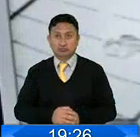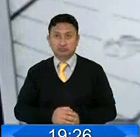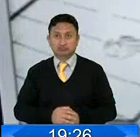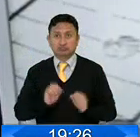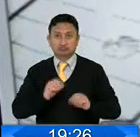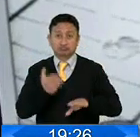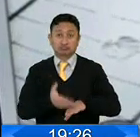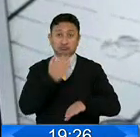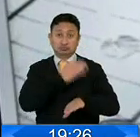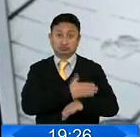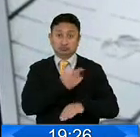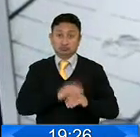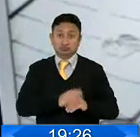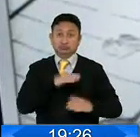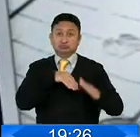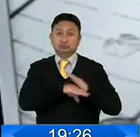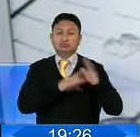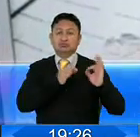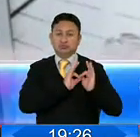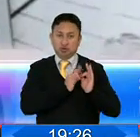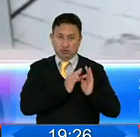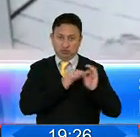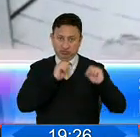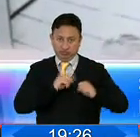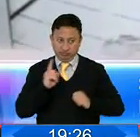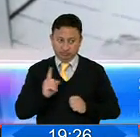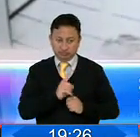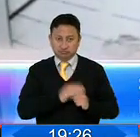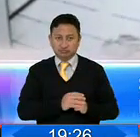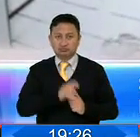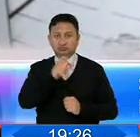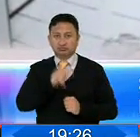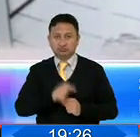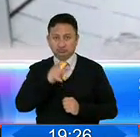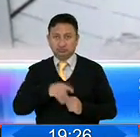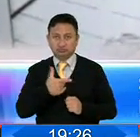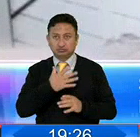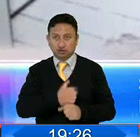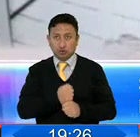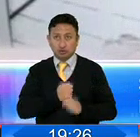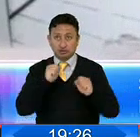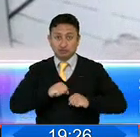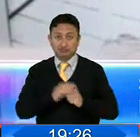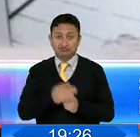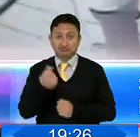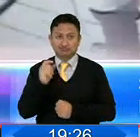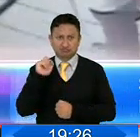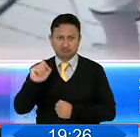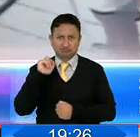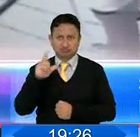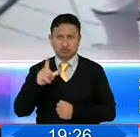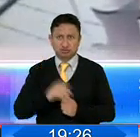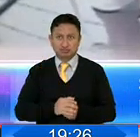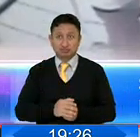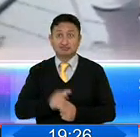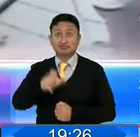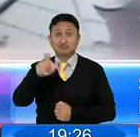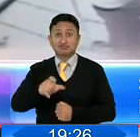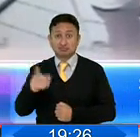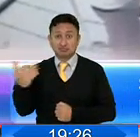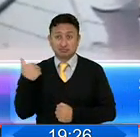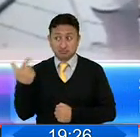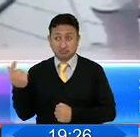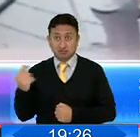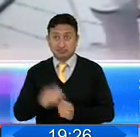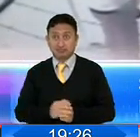habrían operado en el robo ejecutado en el sector de Calderón. El informante, con la seguridad que el monto retirado es alto, que la víctima tiene el